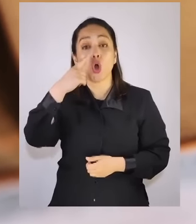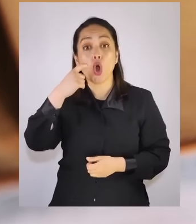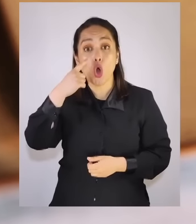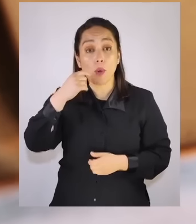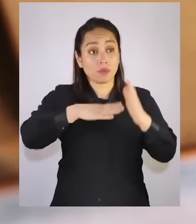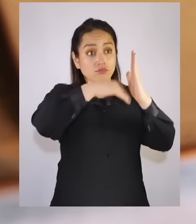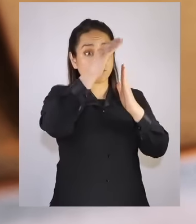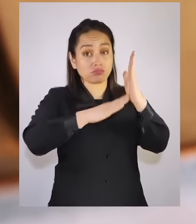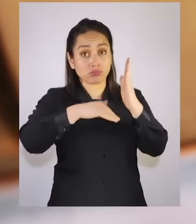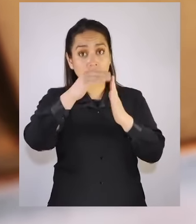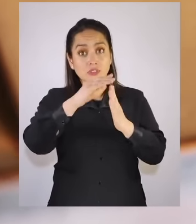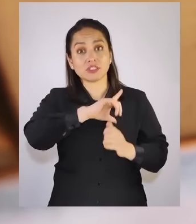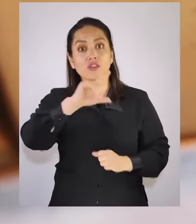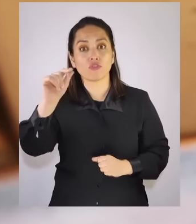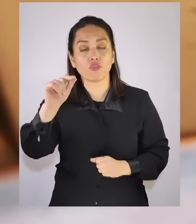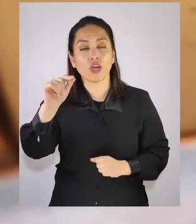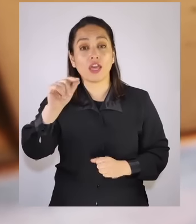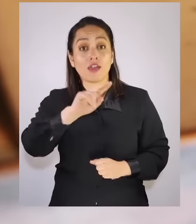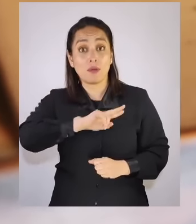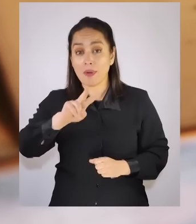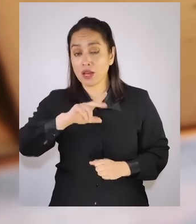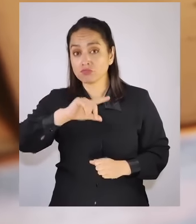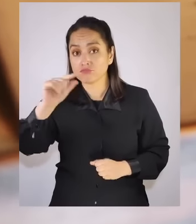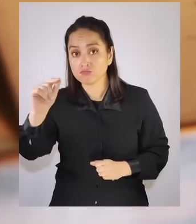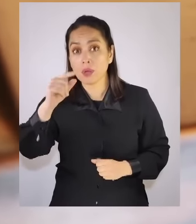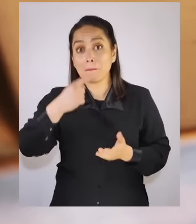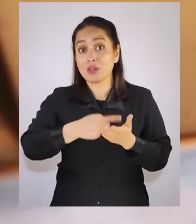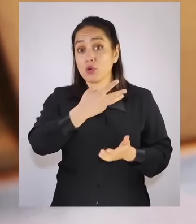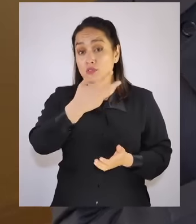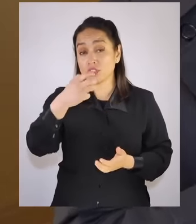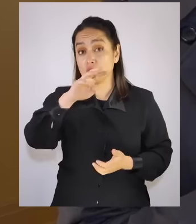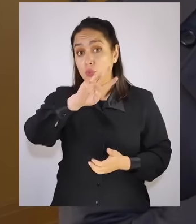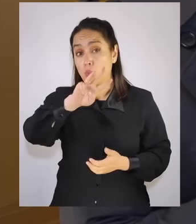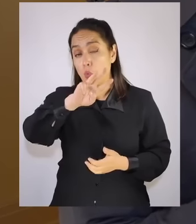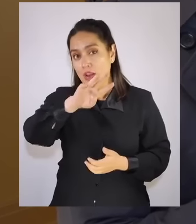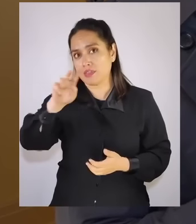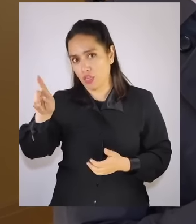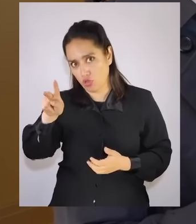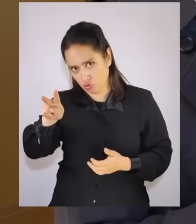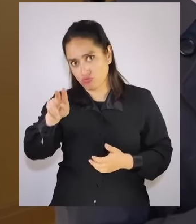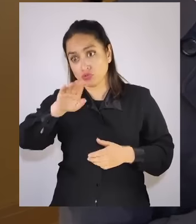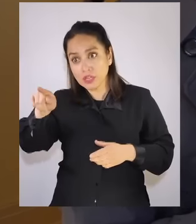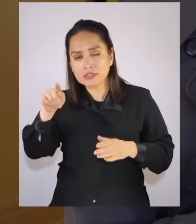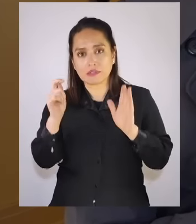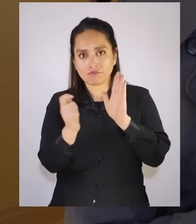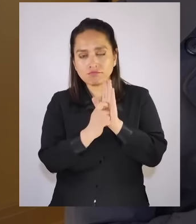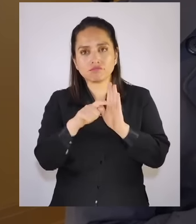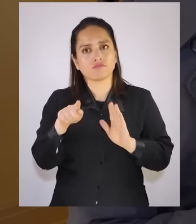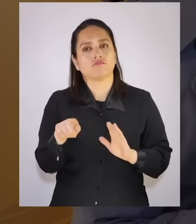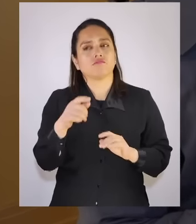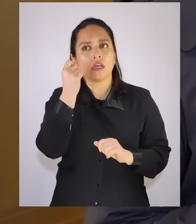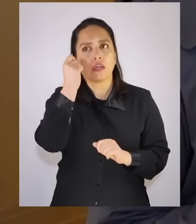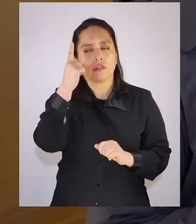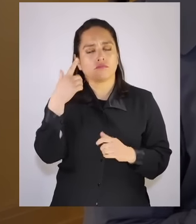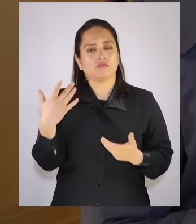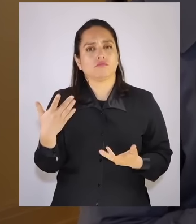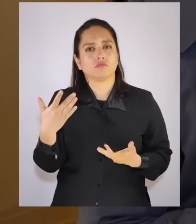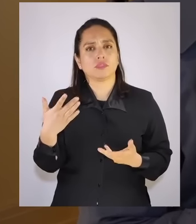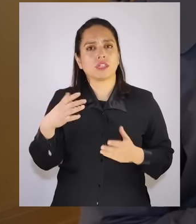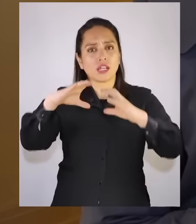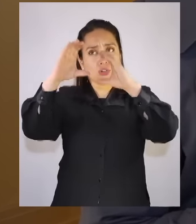Rugendas se fue de Valparaíso en 1842. Por lo tanto, tenemos un dato preciso que nos permite entender que el observatorio que lo vemos